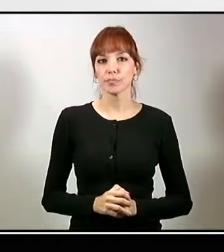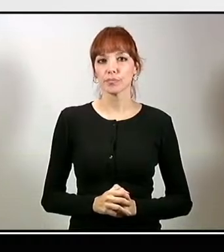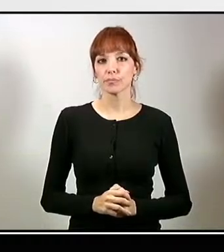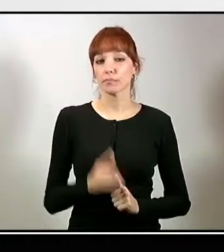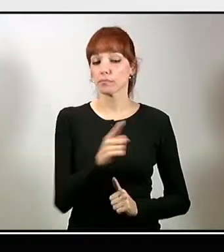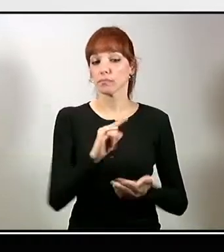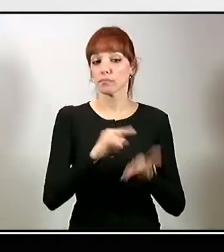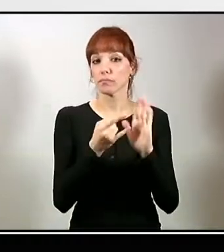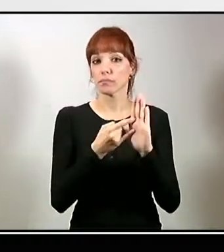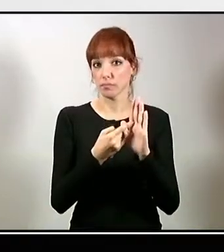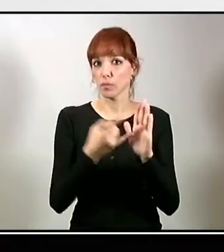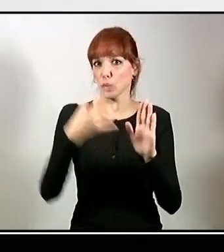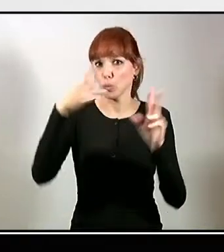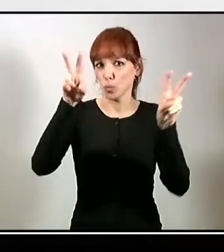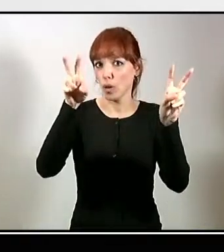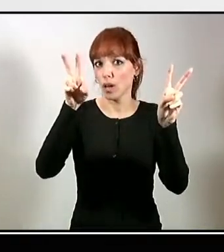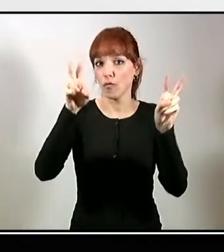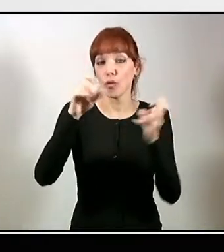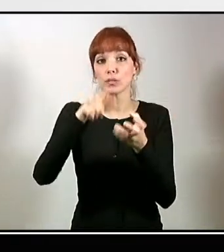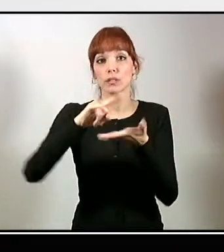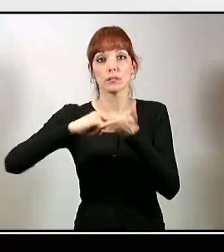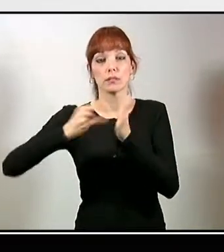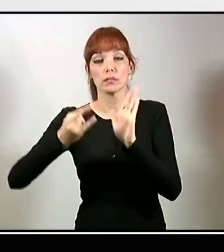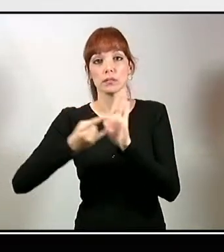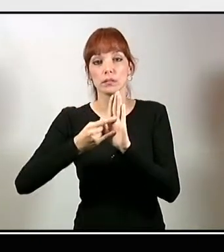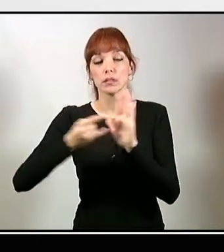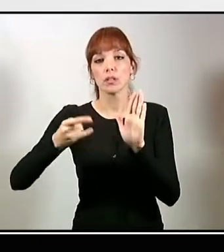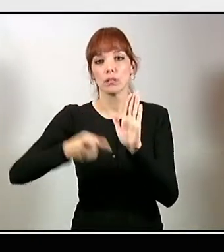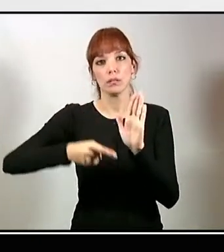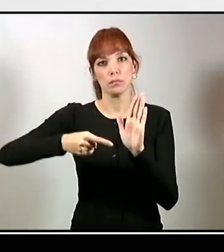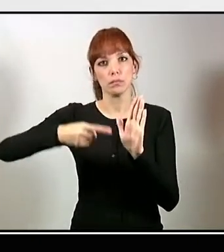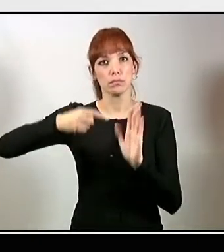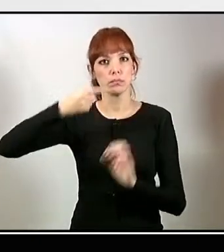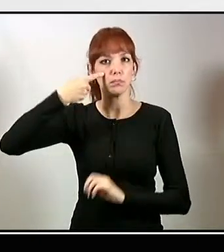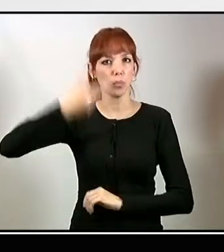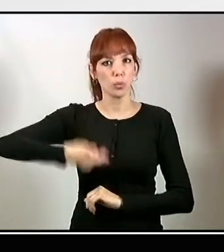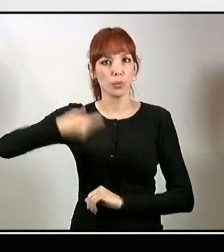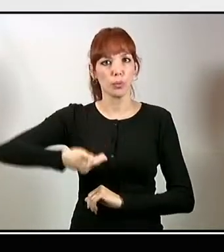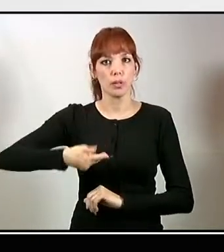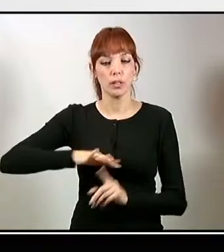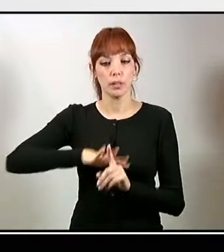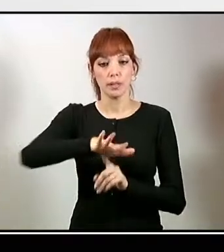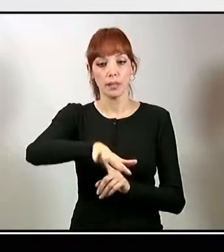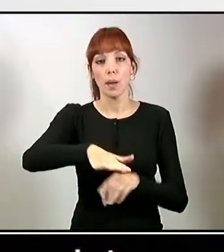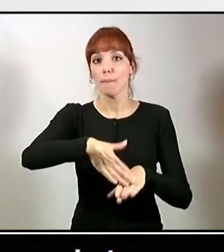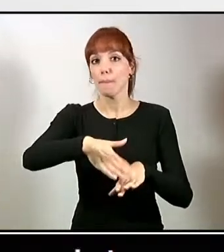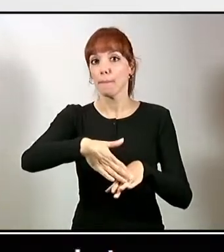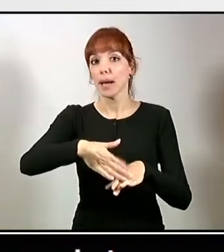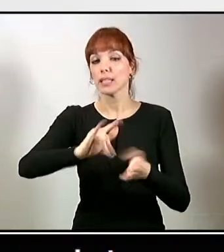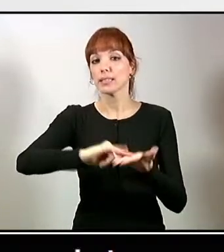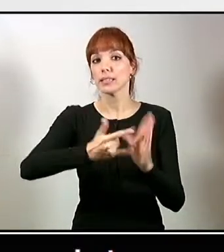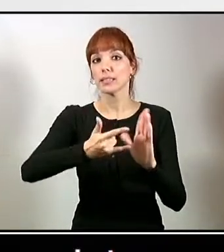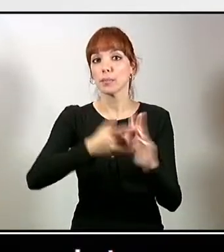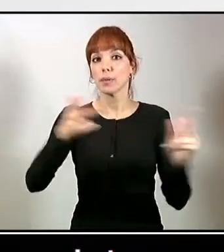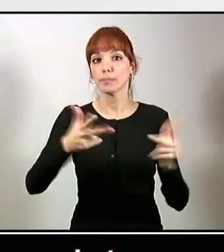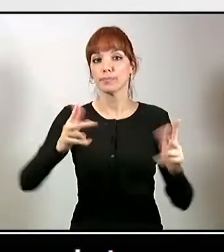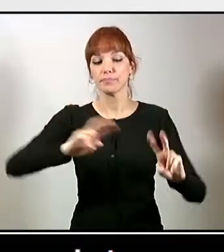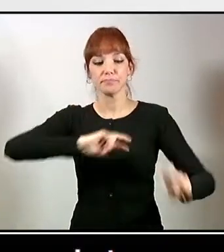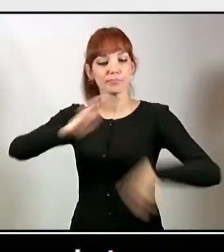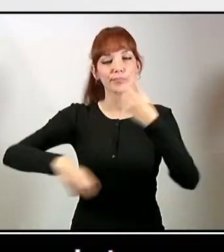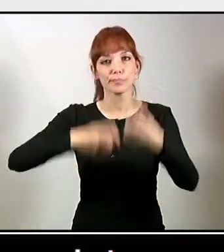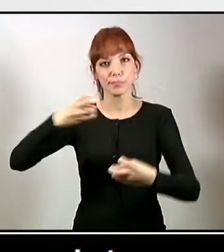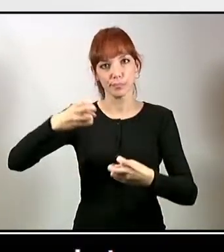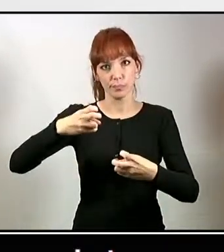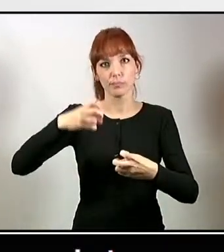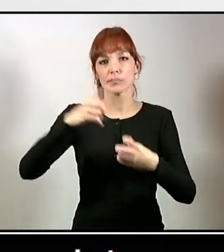proyecto innovador, se trata de un sistema tecnológico de alto impacto que viene a unificar los sistemas de emergencias con